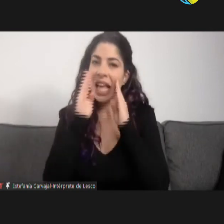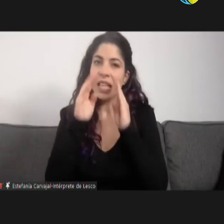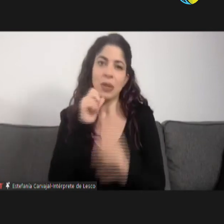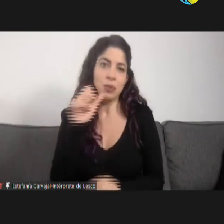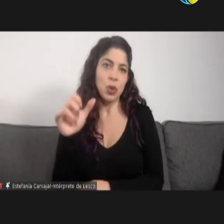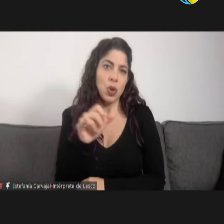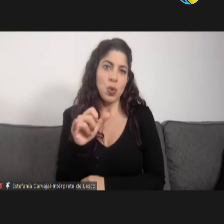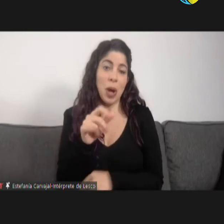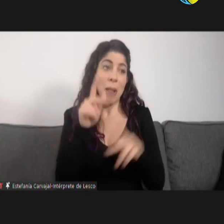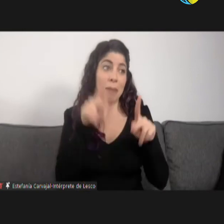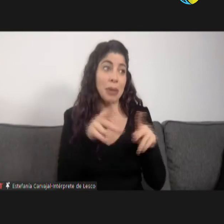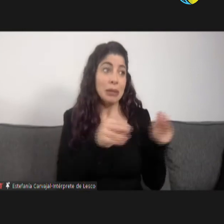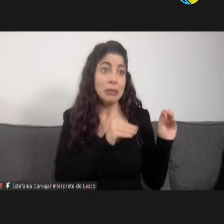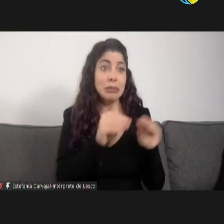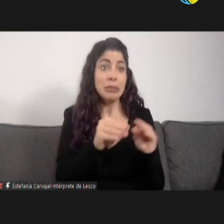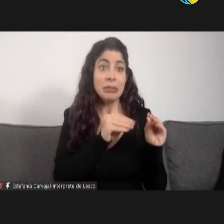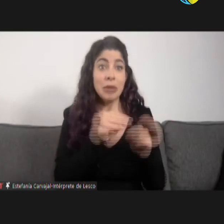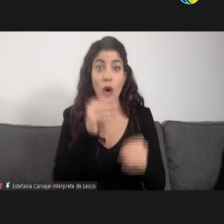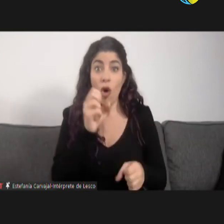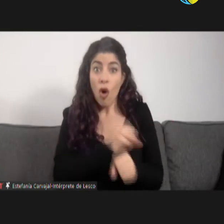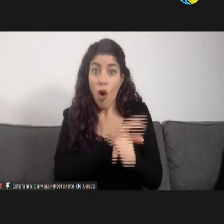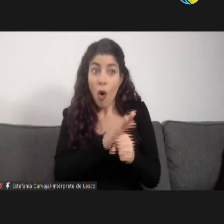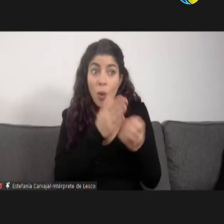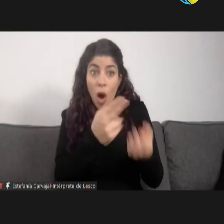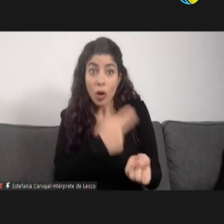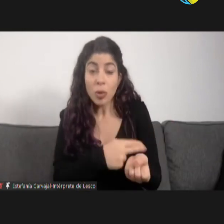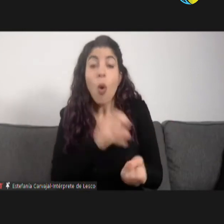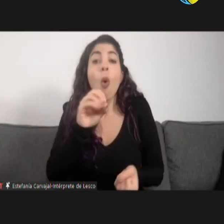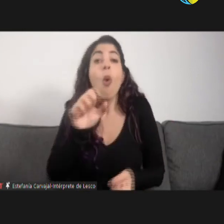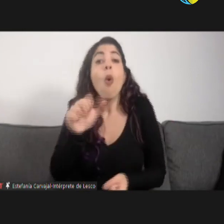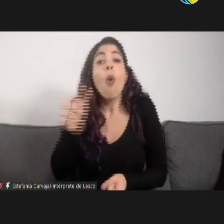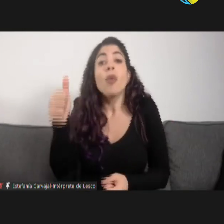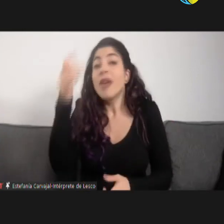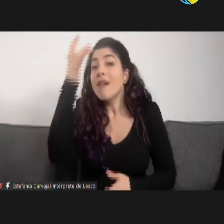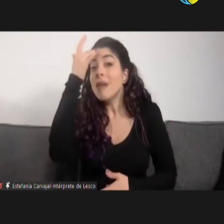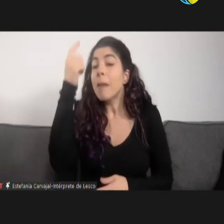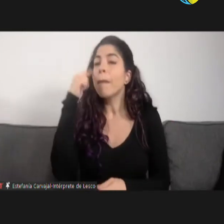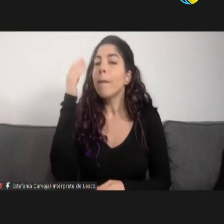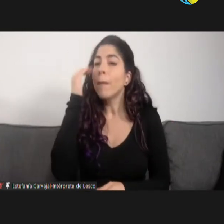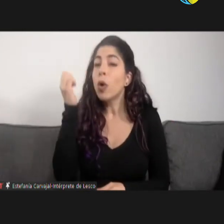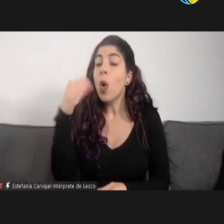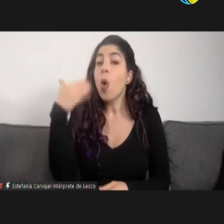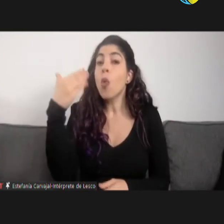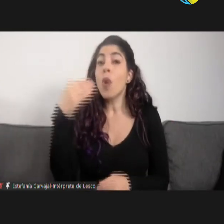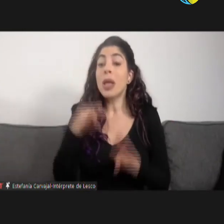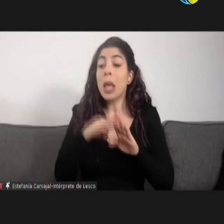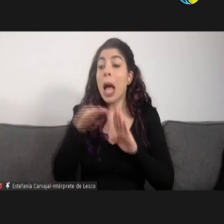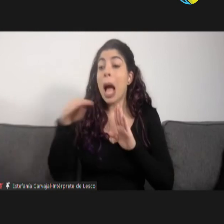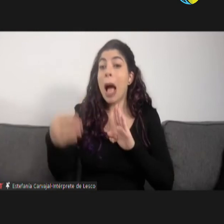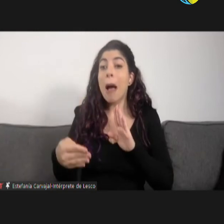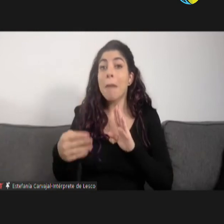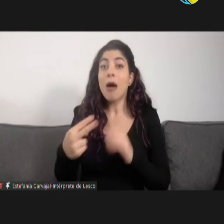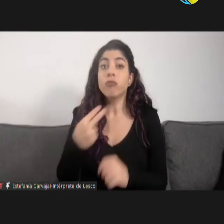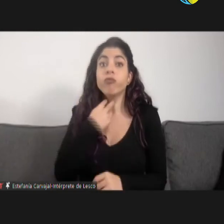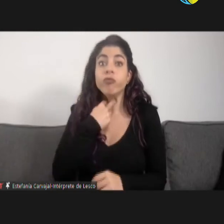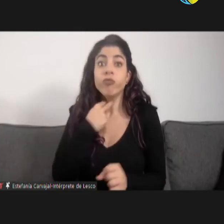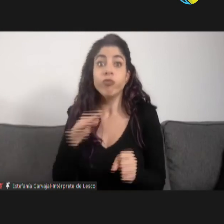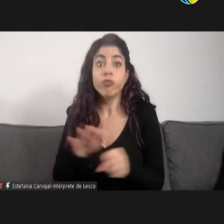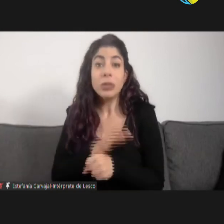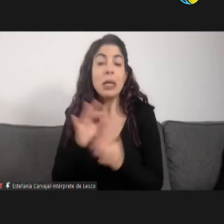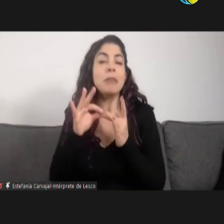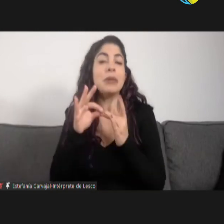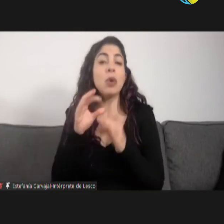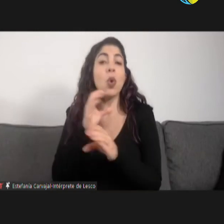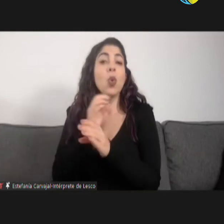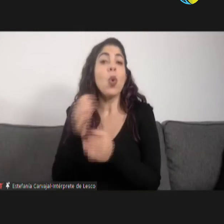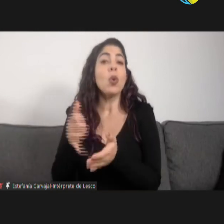pacientes hospitalizados de COVID ni de otros padecimientos, porque una vez que se saturan las camas, especialmente las UCIs de máxima